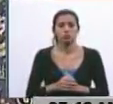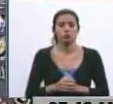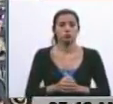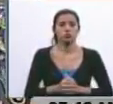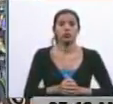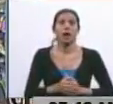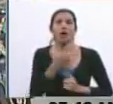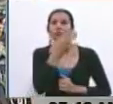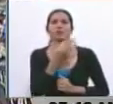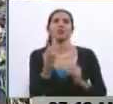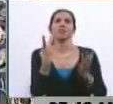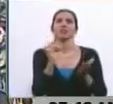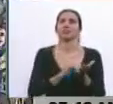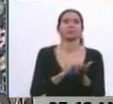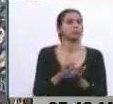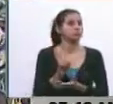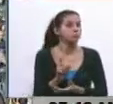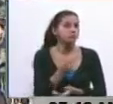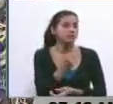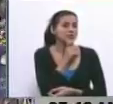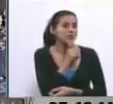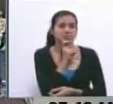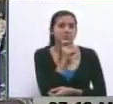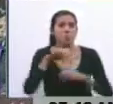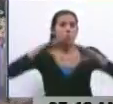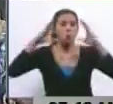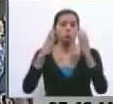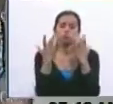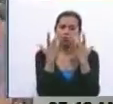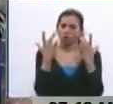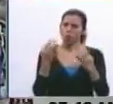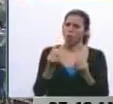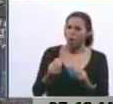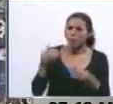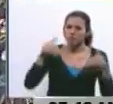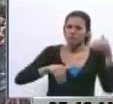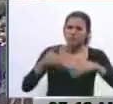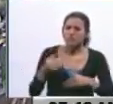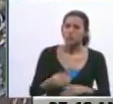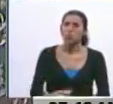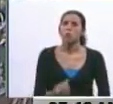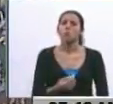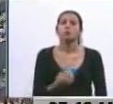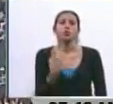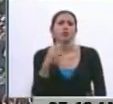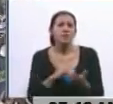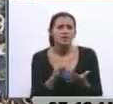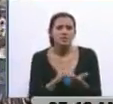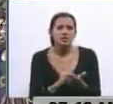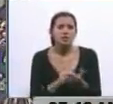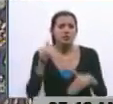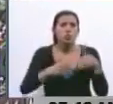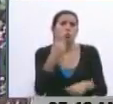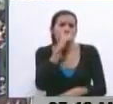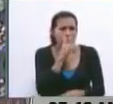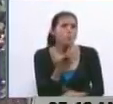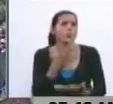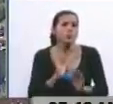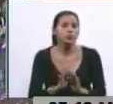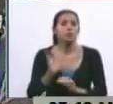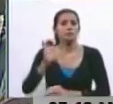dice fácil, pero en el mundo entero llama la atención. ¿Cómo es eso? Más de una elección al año. Así ha sido. Con un